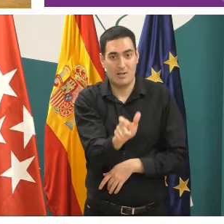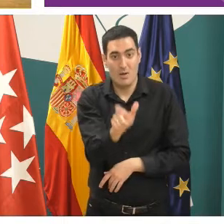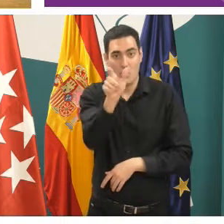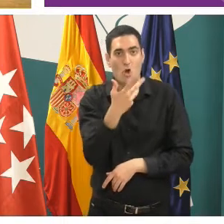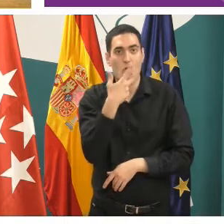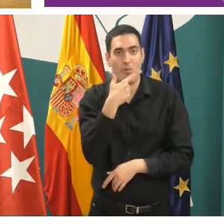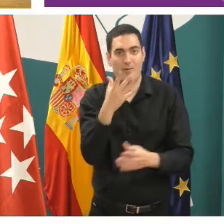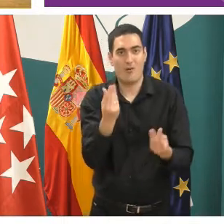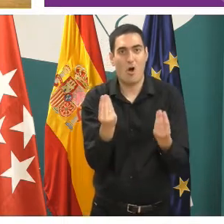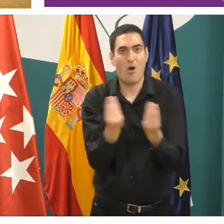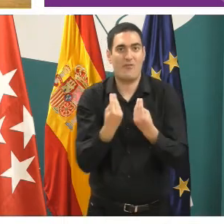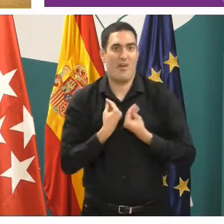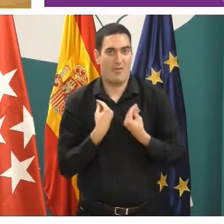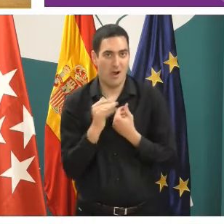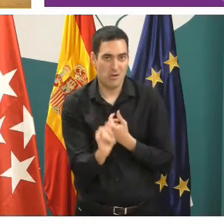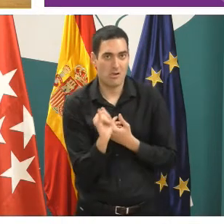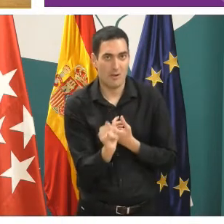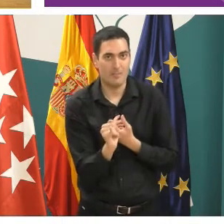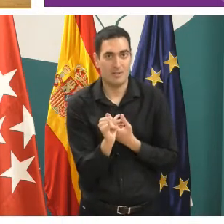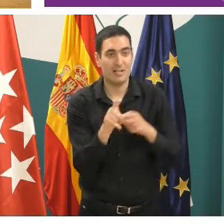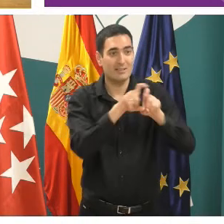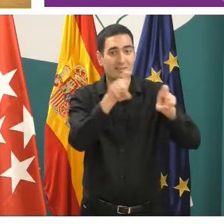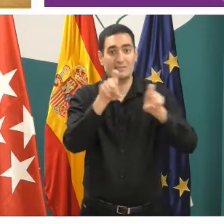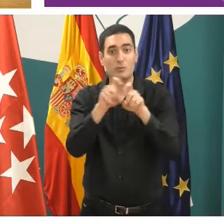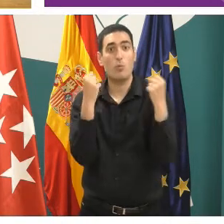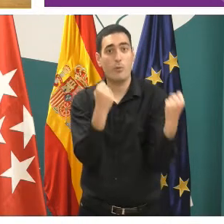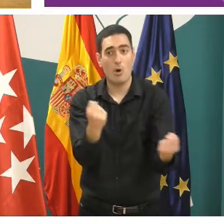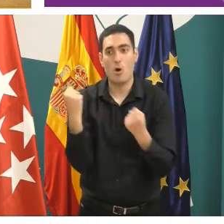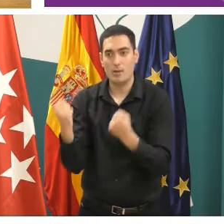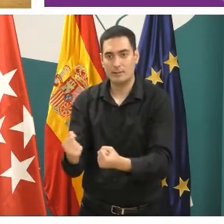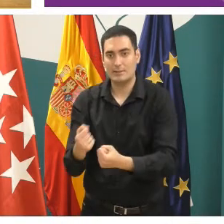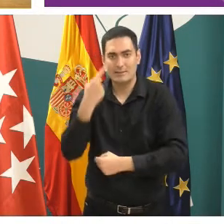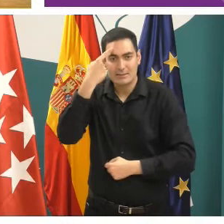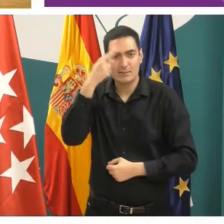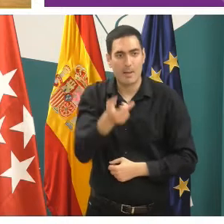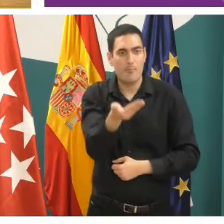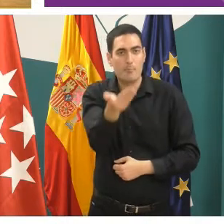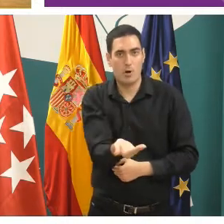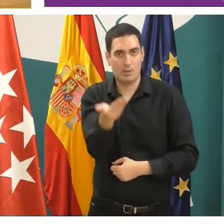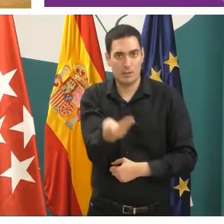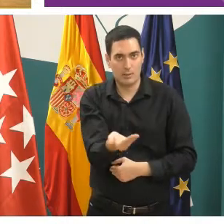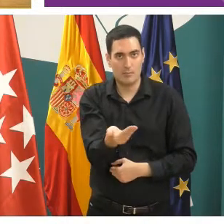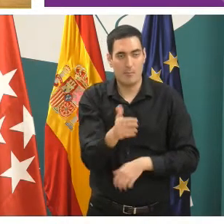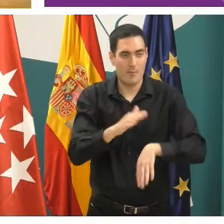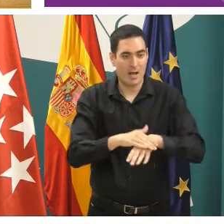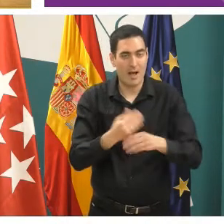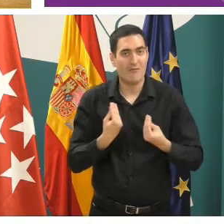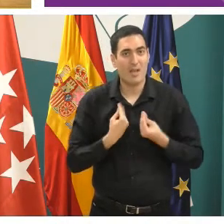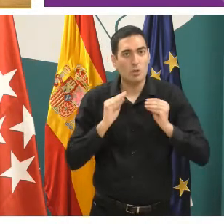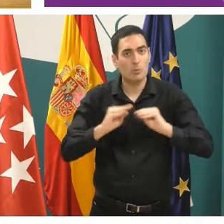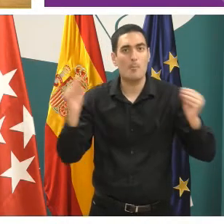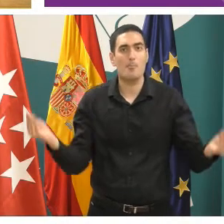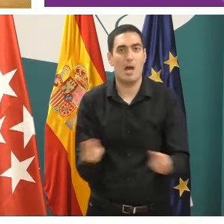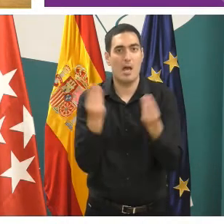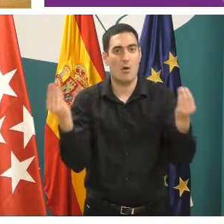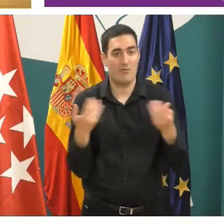porque son entidades, instituciones que empiezan a darse cuenta de la importancia que tiene llevar a cabo acciones que mejoren su vida.